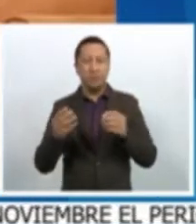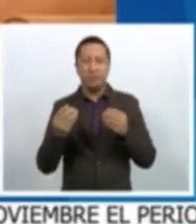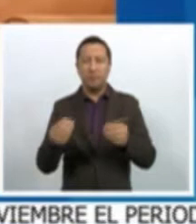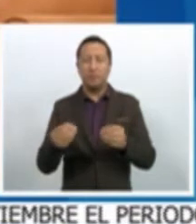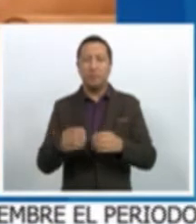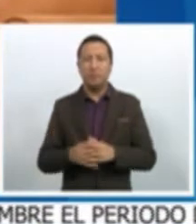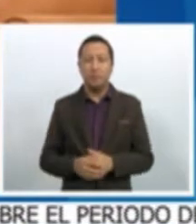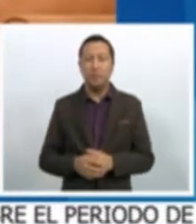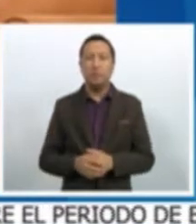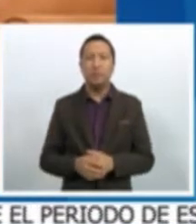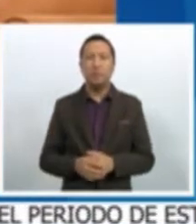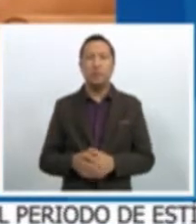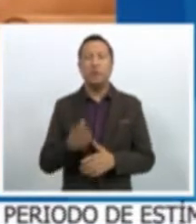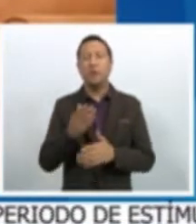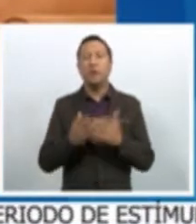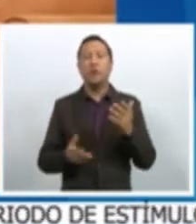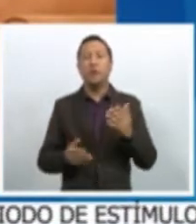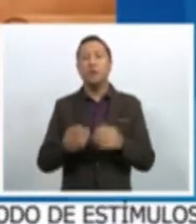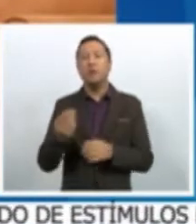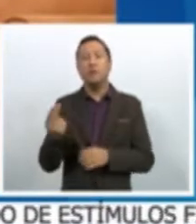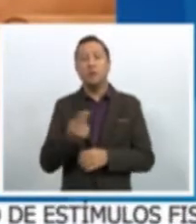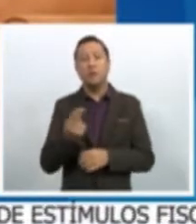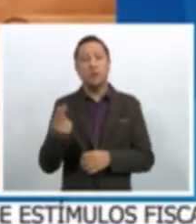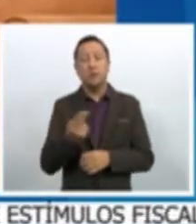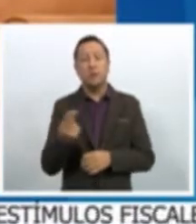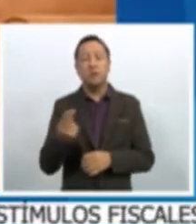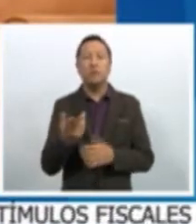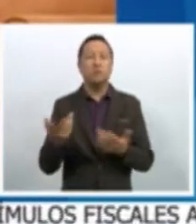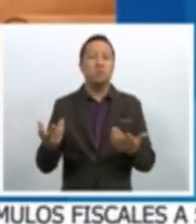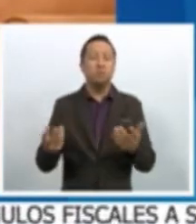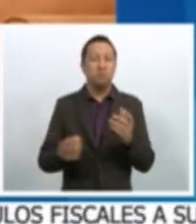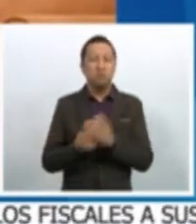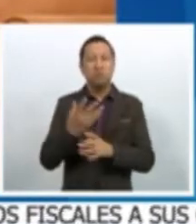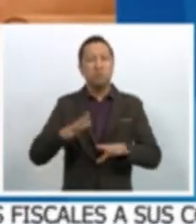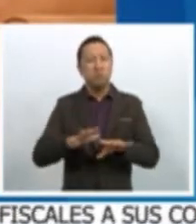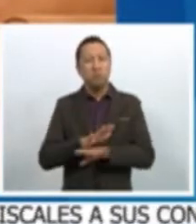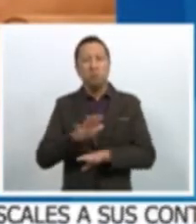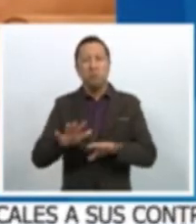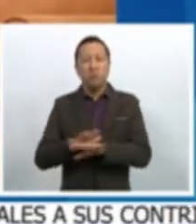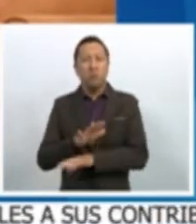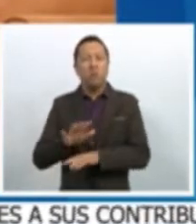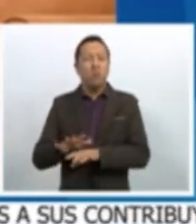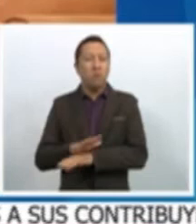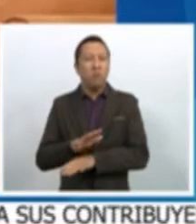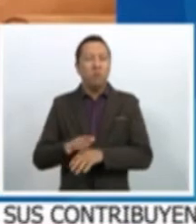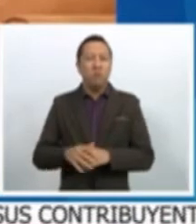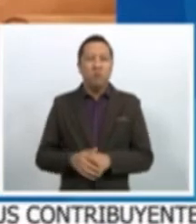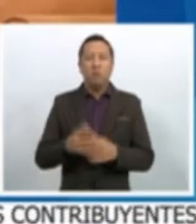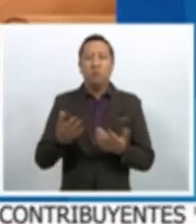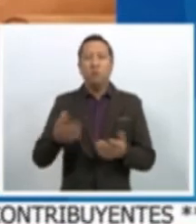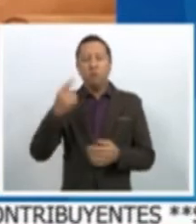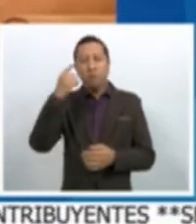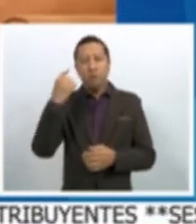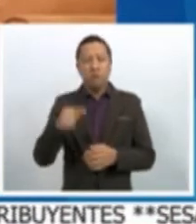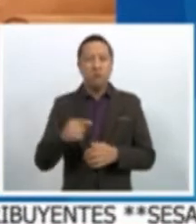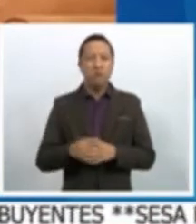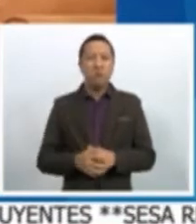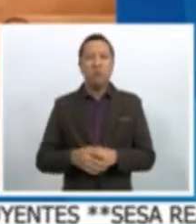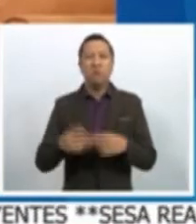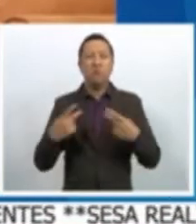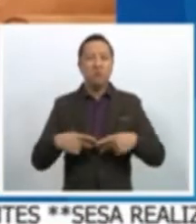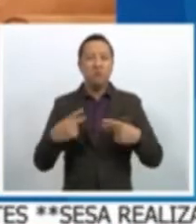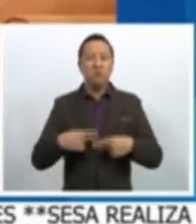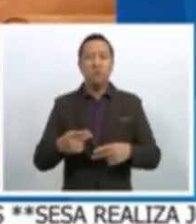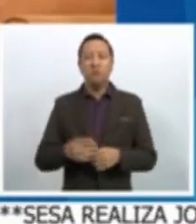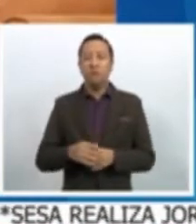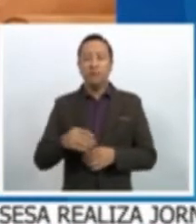decembrino. En esta ocasión tenemos que adaptarnos a esta nueva normalidad. Esto nos va a permitir no solo disfrutar de nuestros seres queridos en